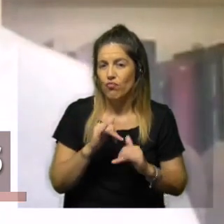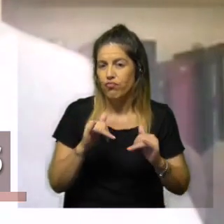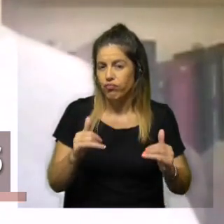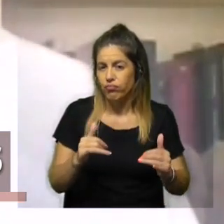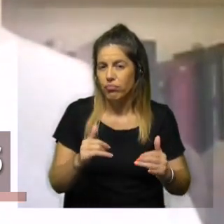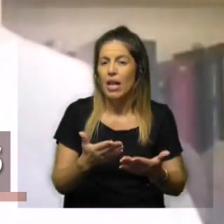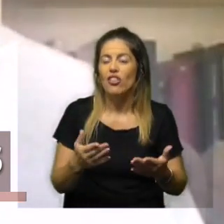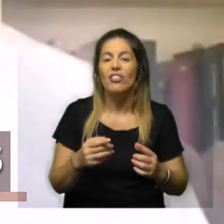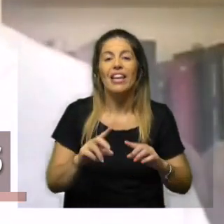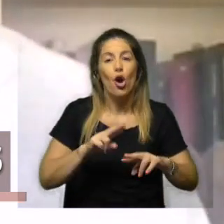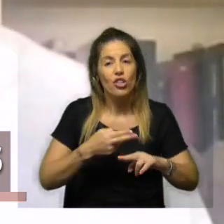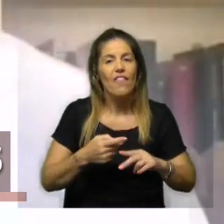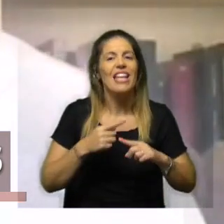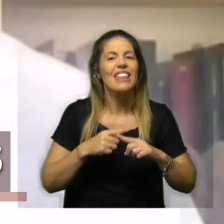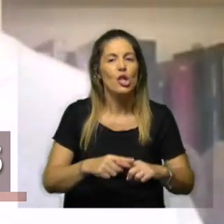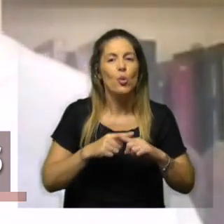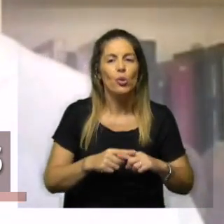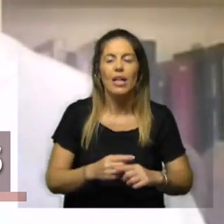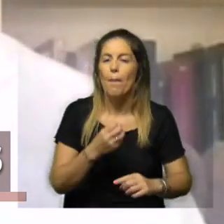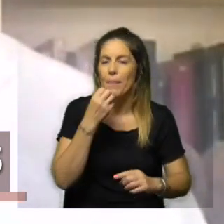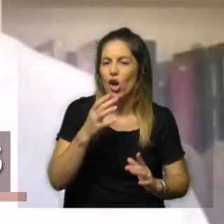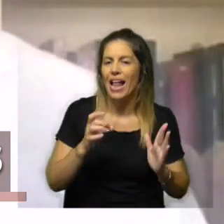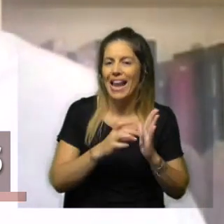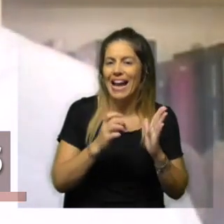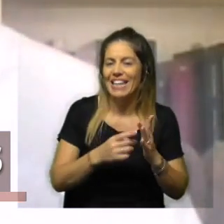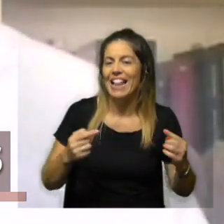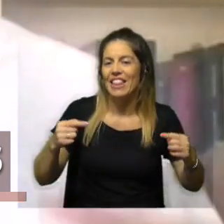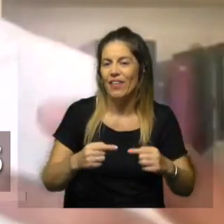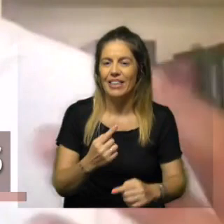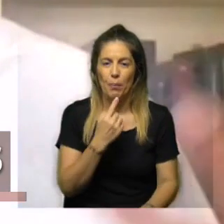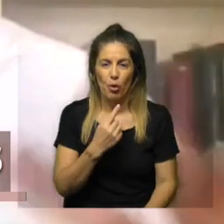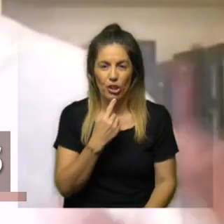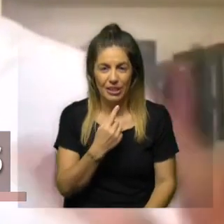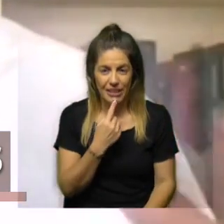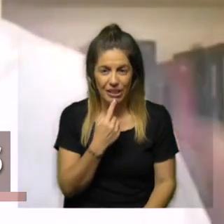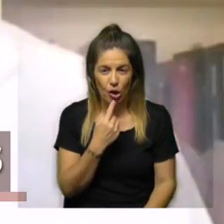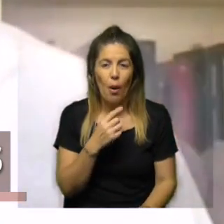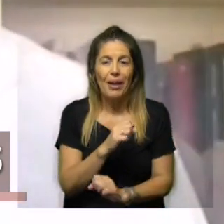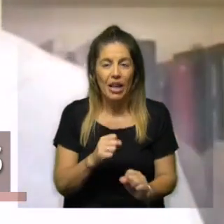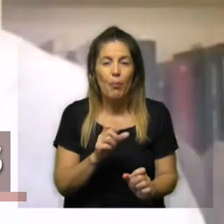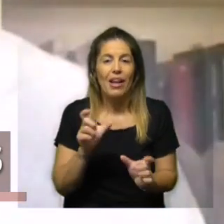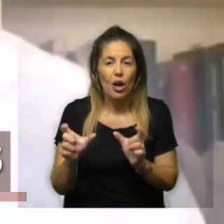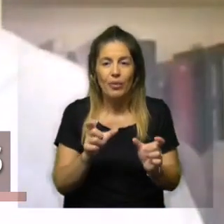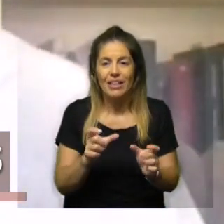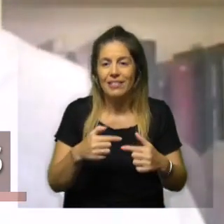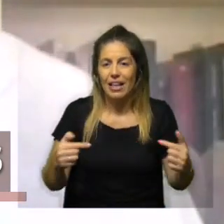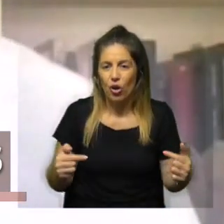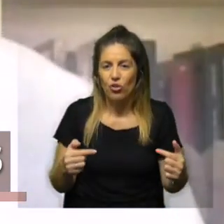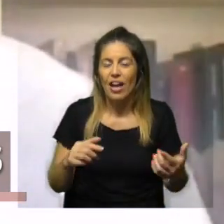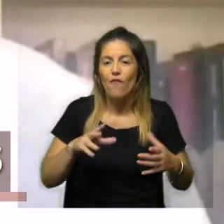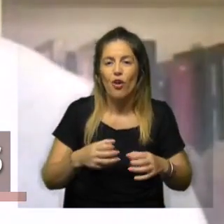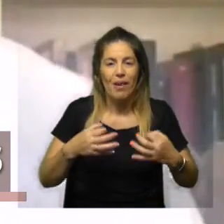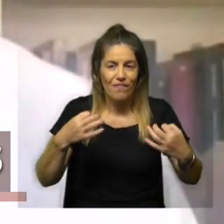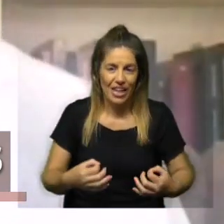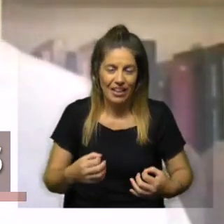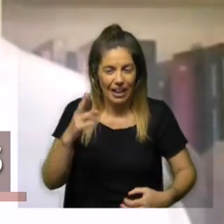volver a discutir, a mejorar la calidad del debate político para que puedan argumentarse las cosas en términos de buenas